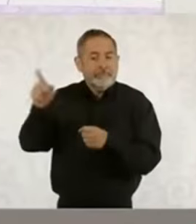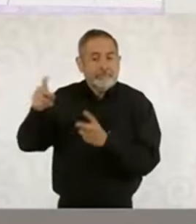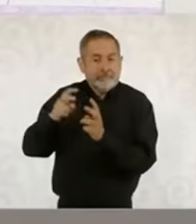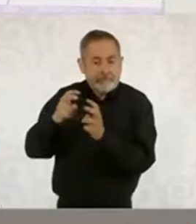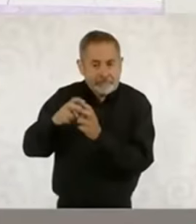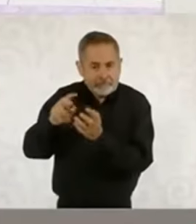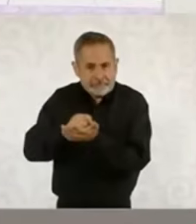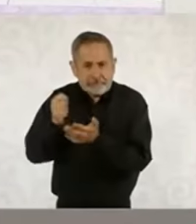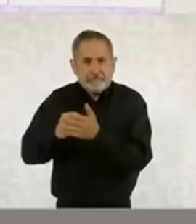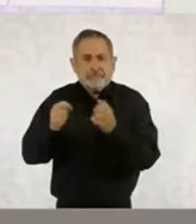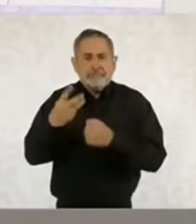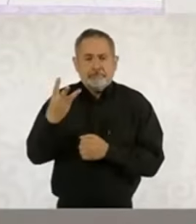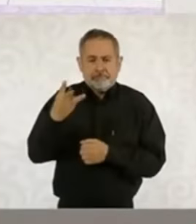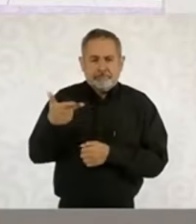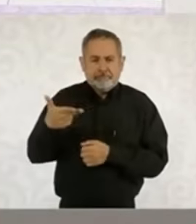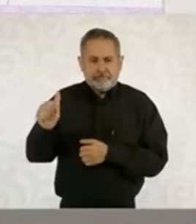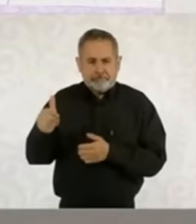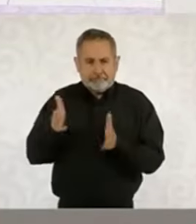Tamaulipas, 13 hectáreas,